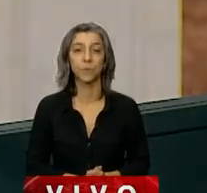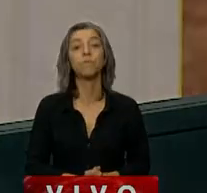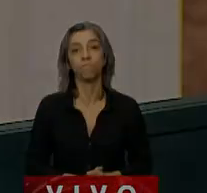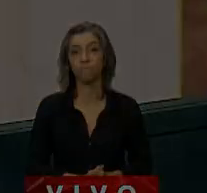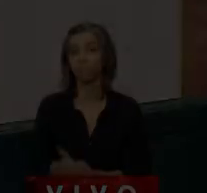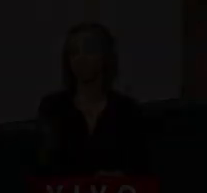Gracias, diputado.